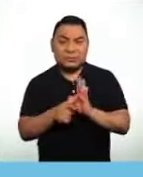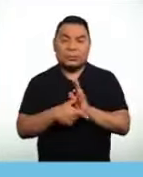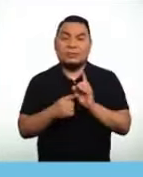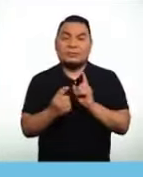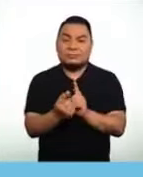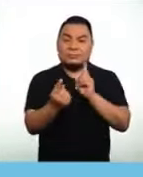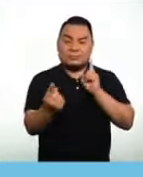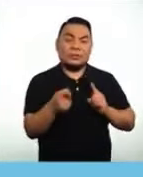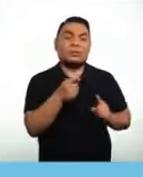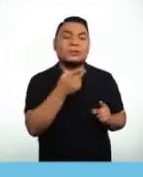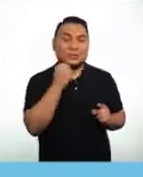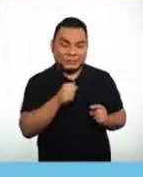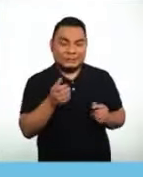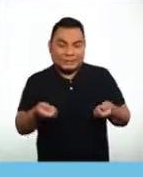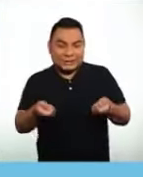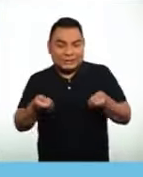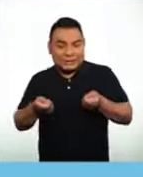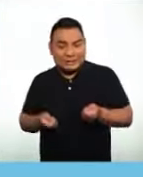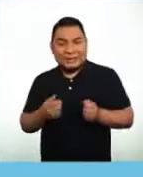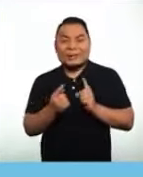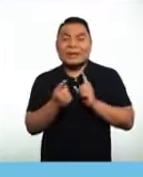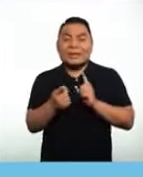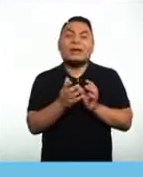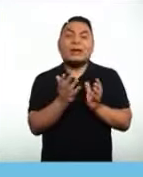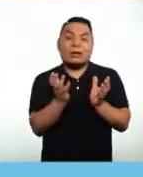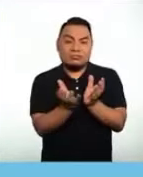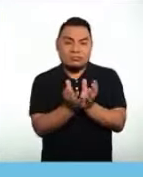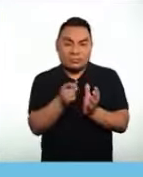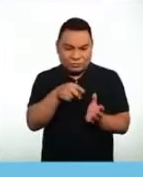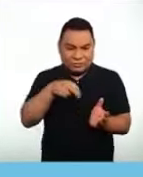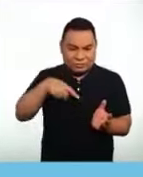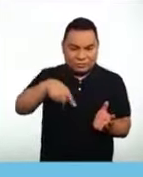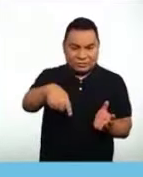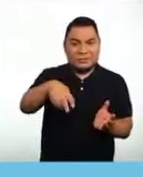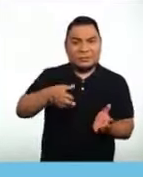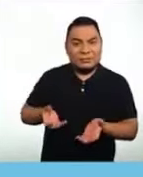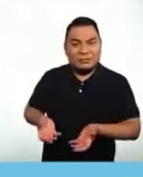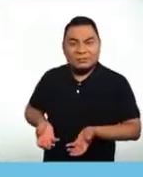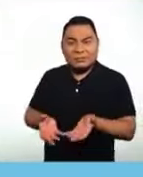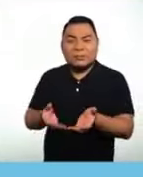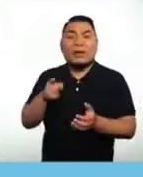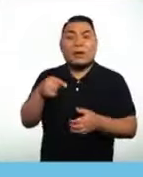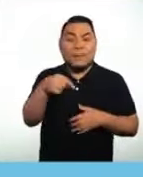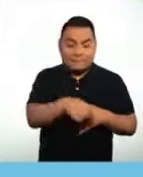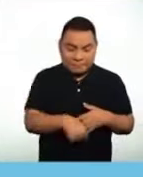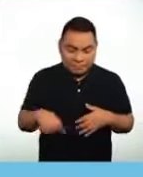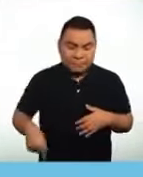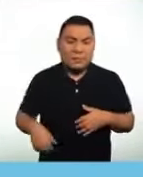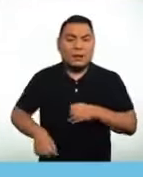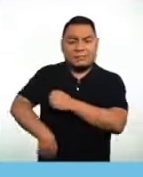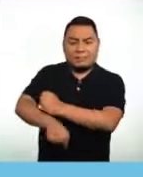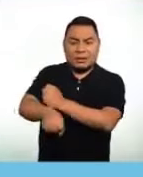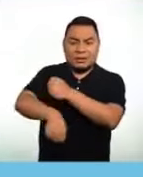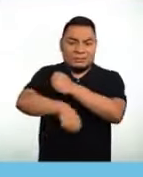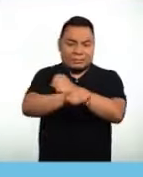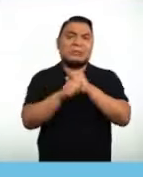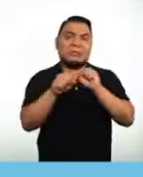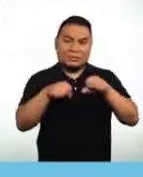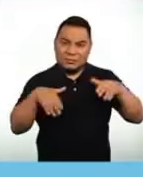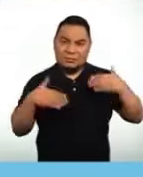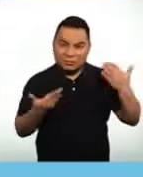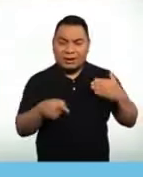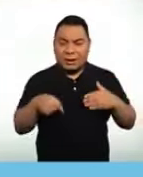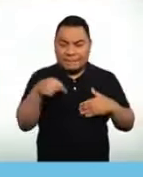piso. Luego, pídele que se desplace hacia las botellas para que los tumbe con sus piernas